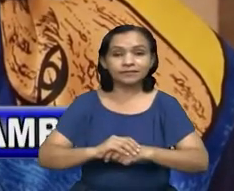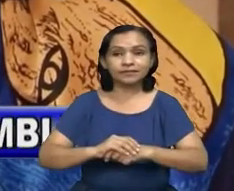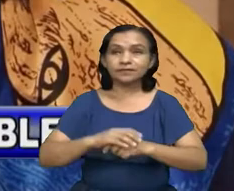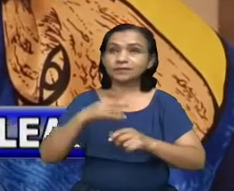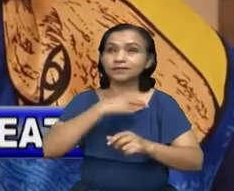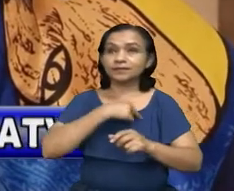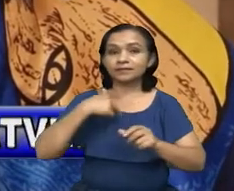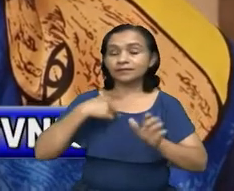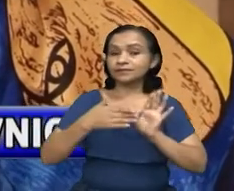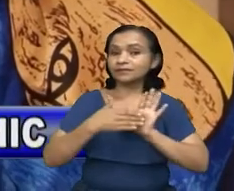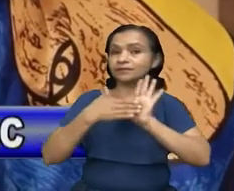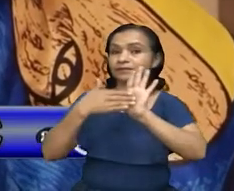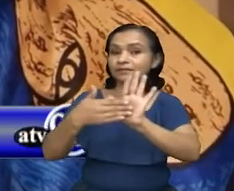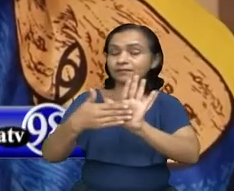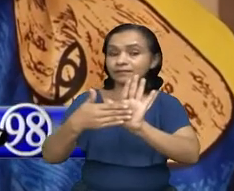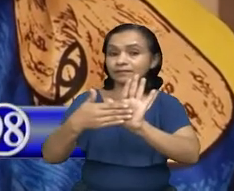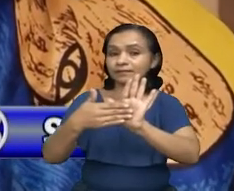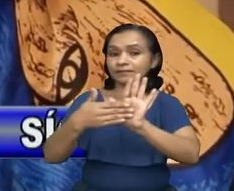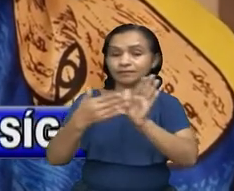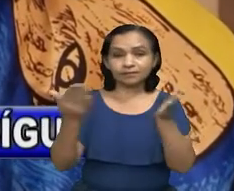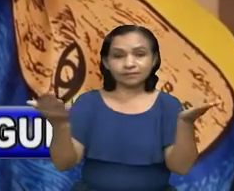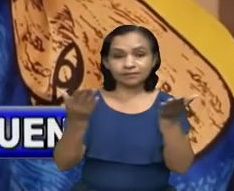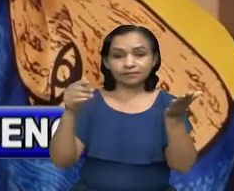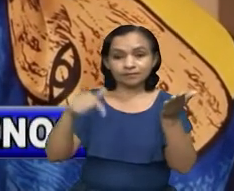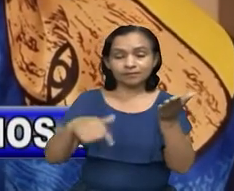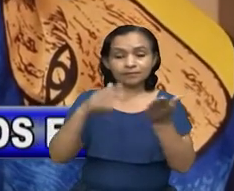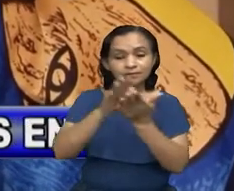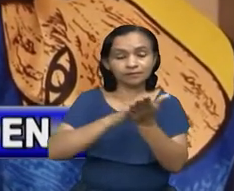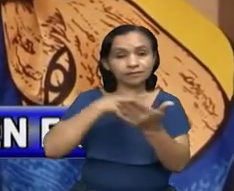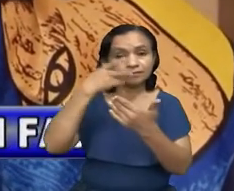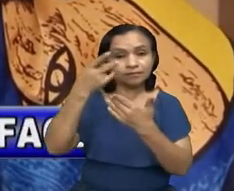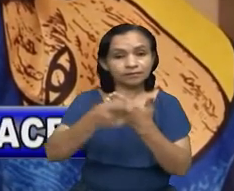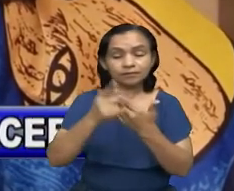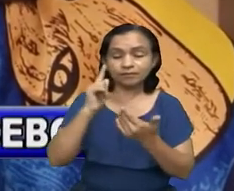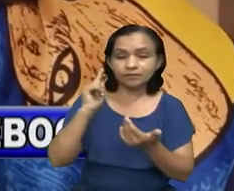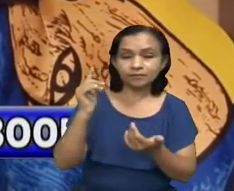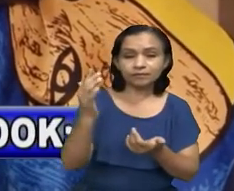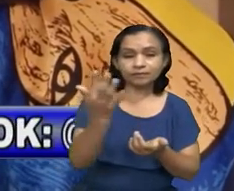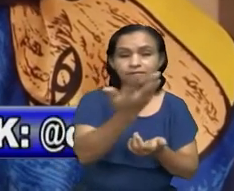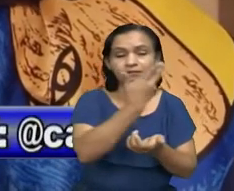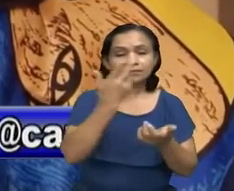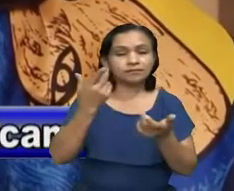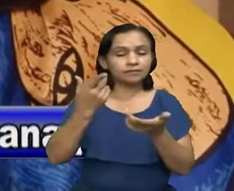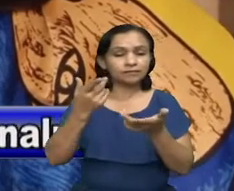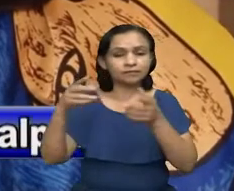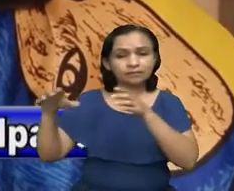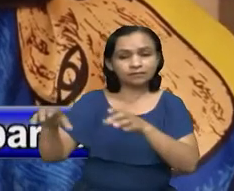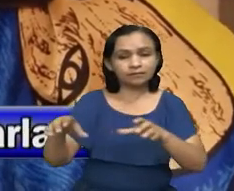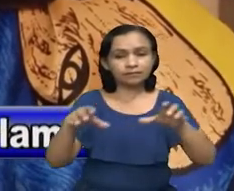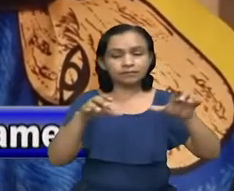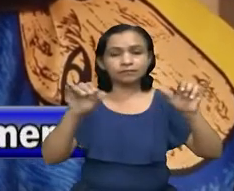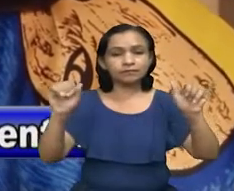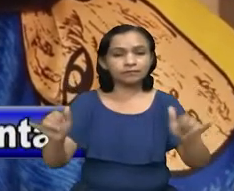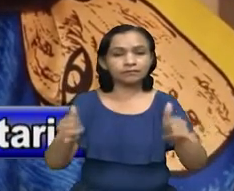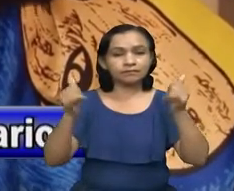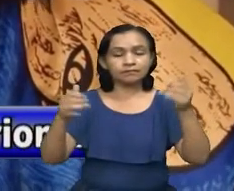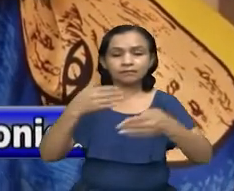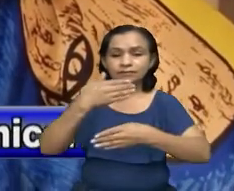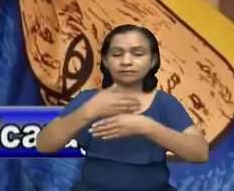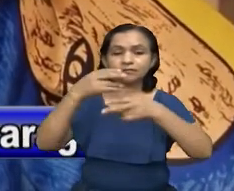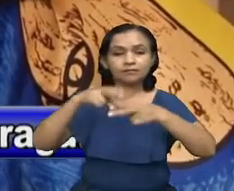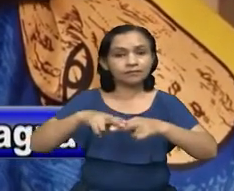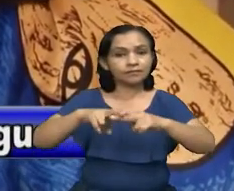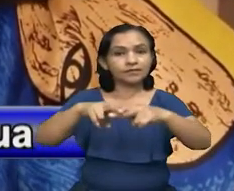lo demuestra también, no solamente en estos programas, sino que en todo lo que tiene que ser la recreación, las infraestructuras, los